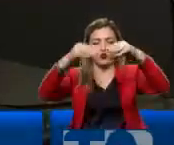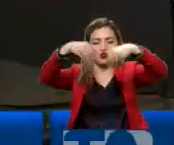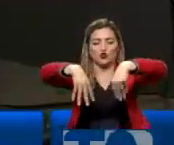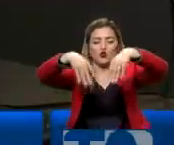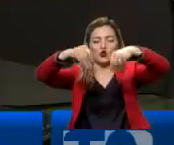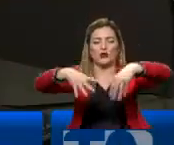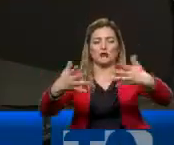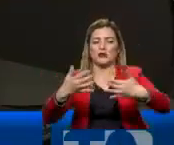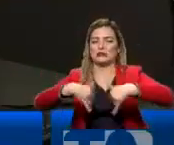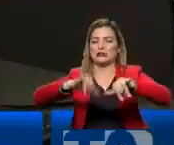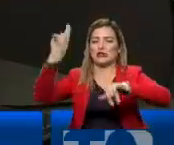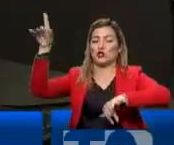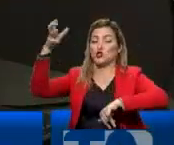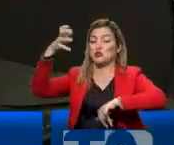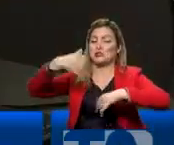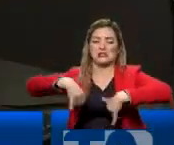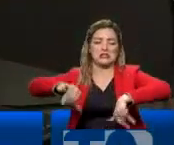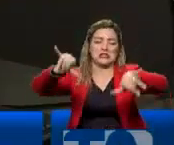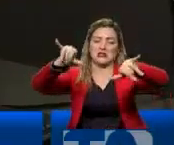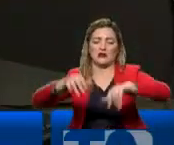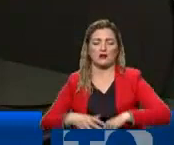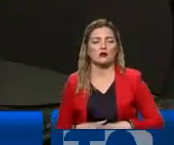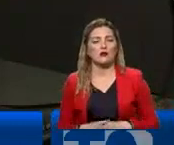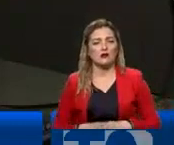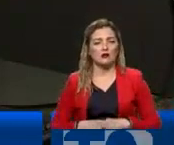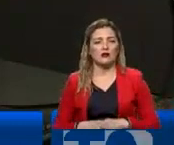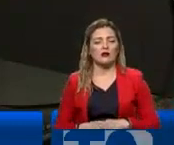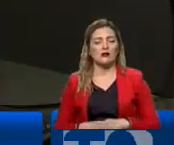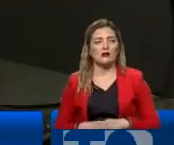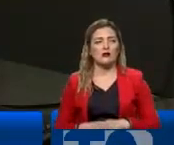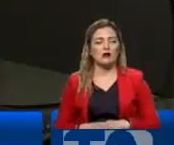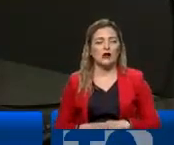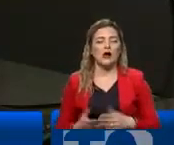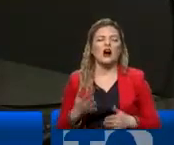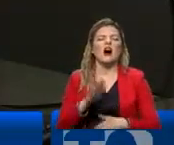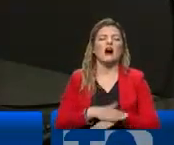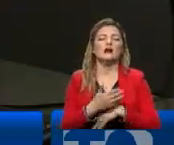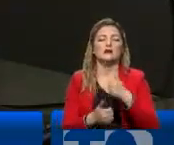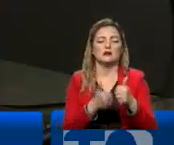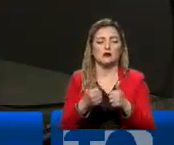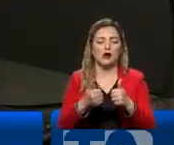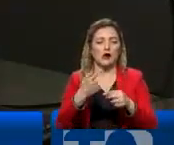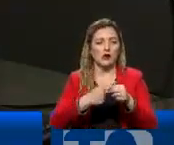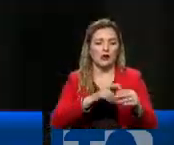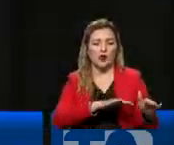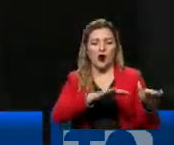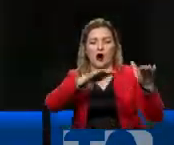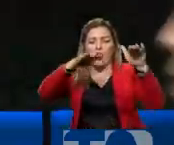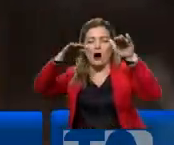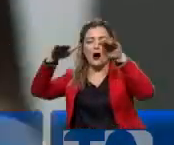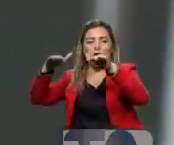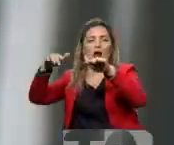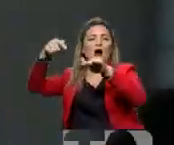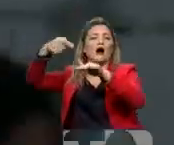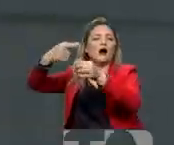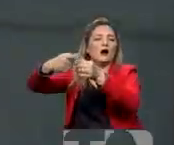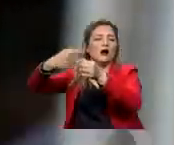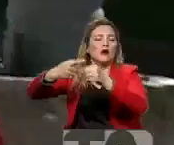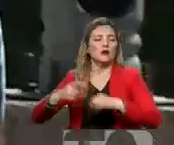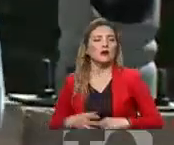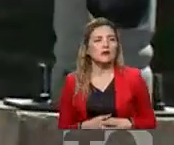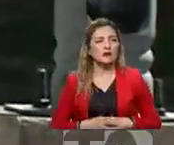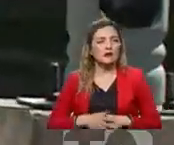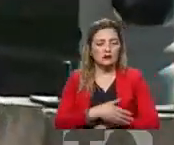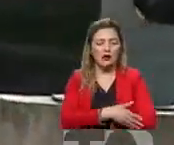decir que no vamos a tener días soleados, debido a nuestra ubicación geográfica. Nosotros también vamos a tener días con sol y también días con lluvia. Por las calles de la capital,